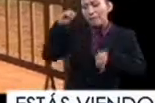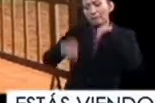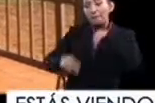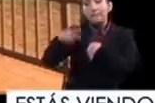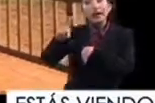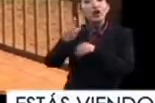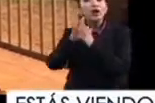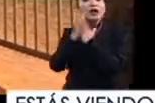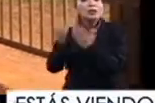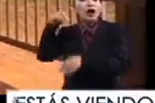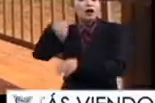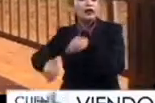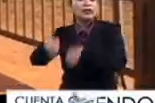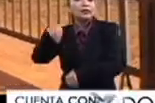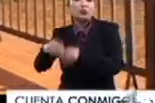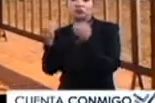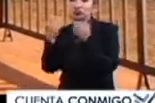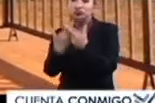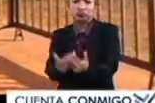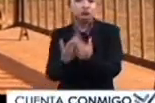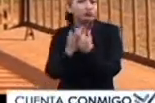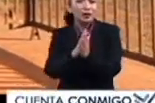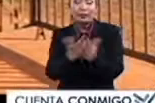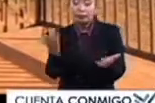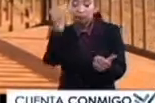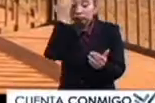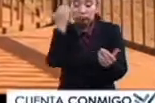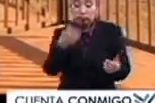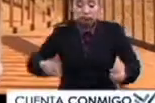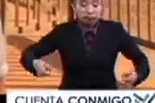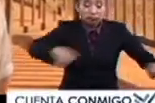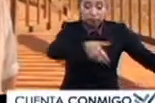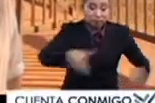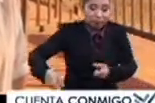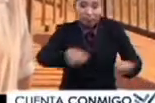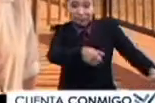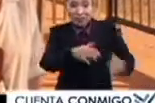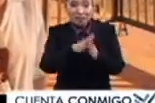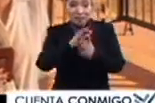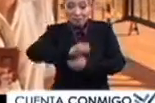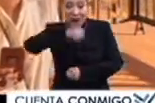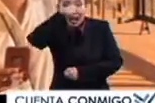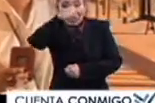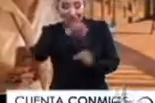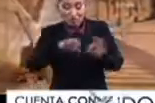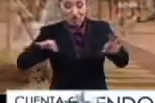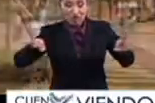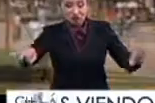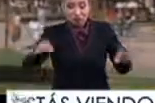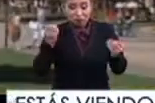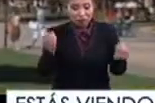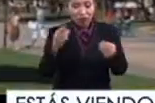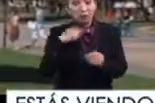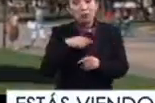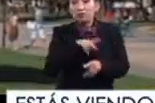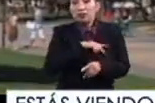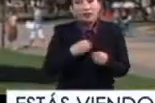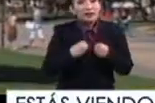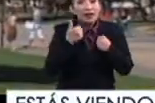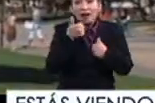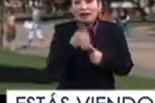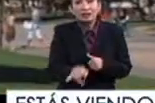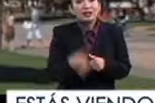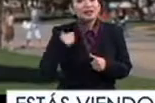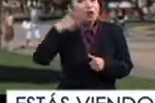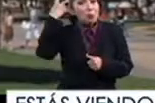gusta mucho la lectura, entonces llevo un montón de libros y es un desastre, ¿no? Pero es parte intrínseca de mi vida, ¿no?